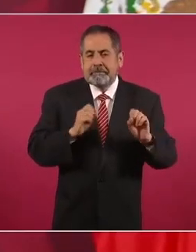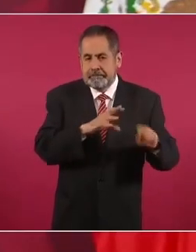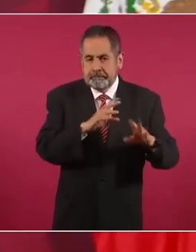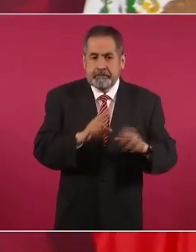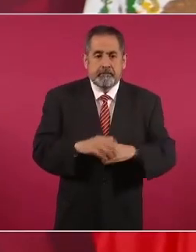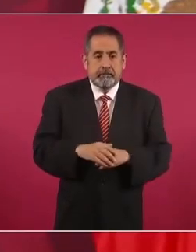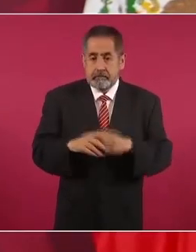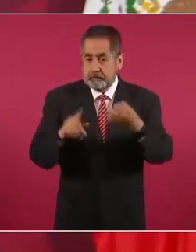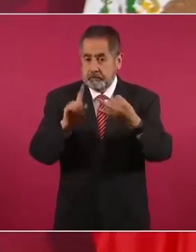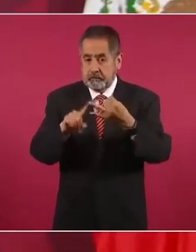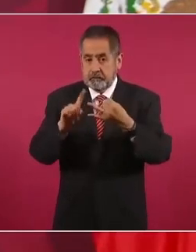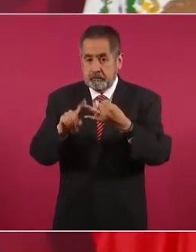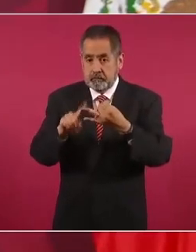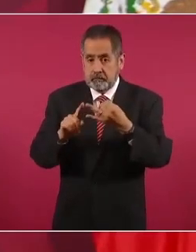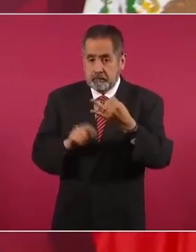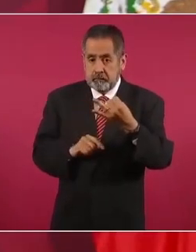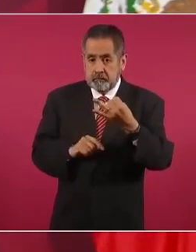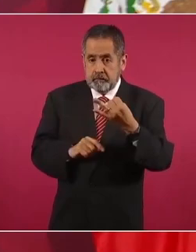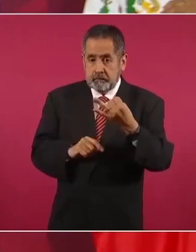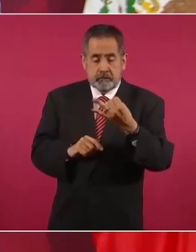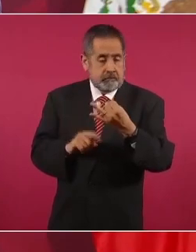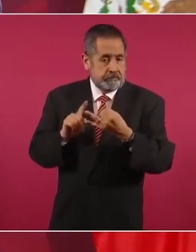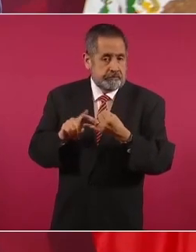Pero lo segundo,